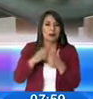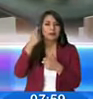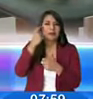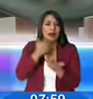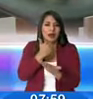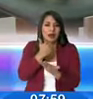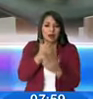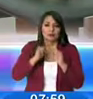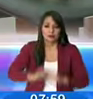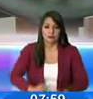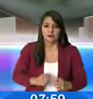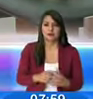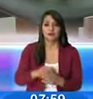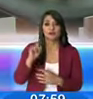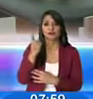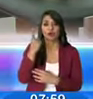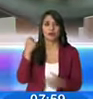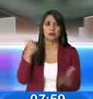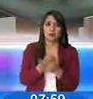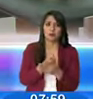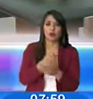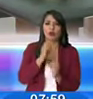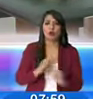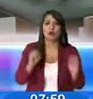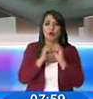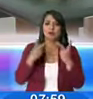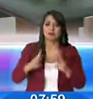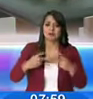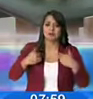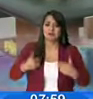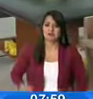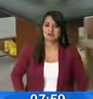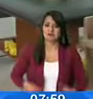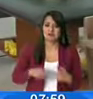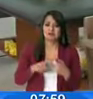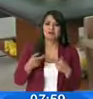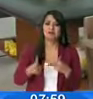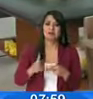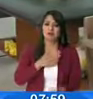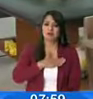cerebrales, no solamente traumáticos, sino metabólicos,